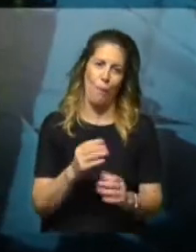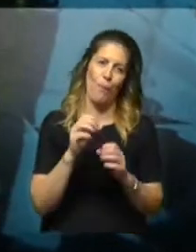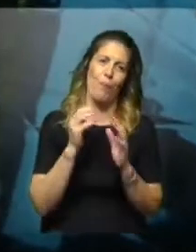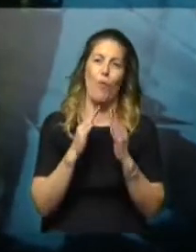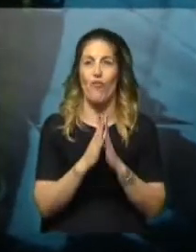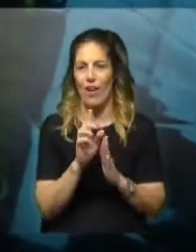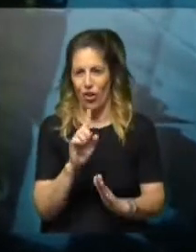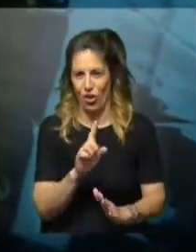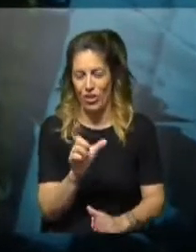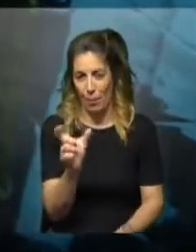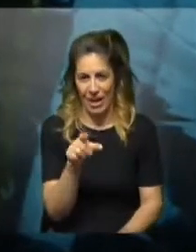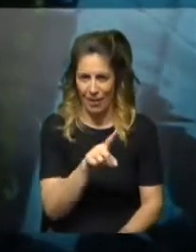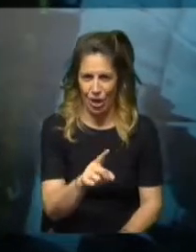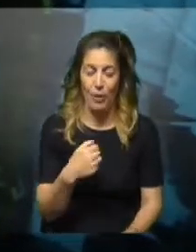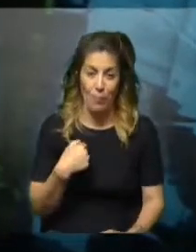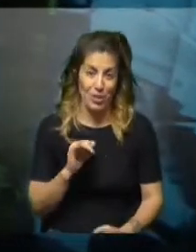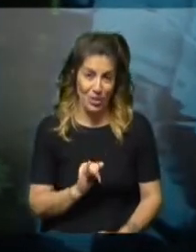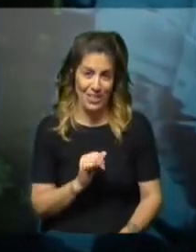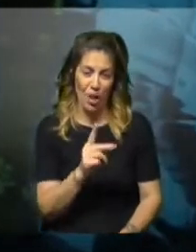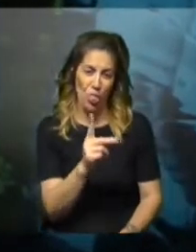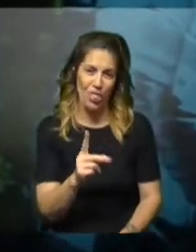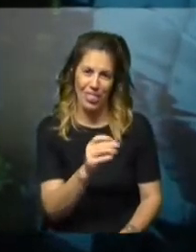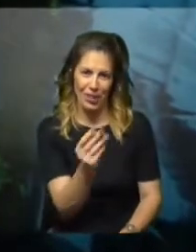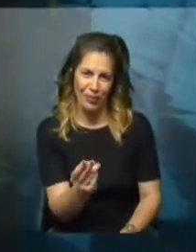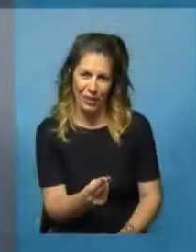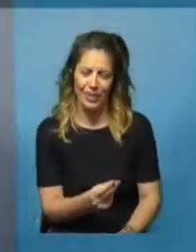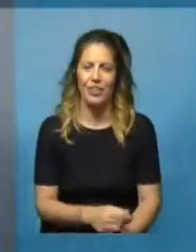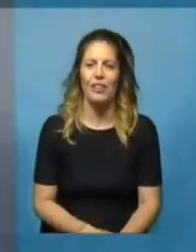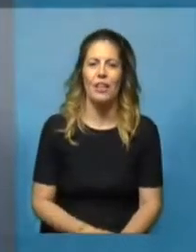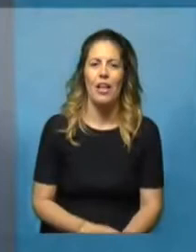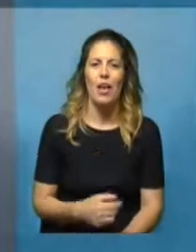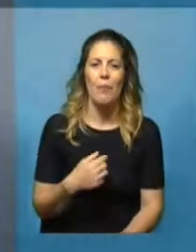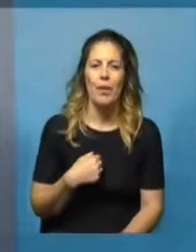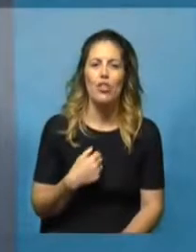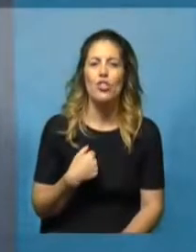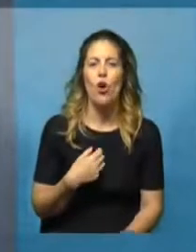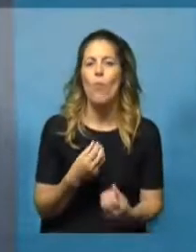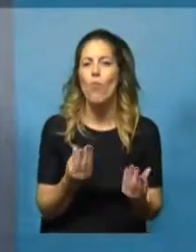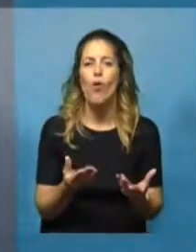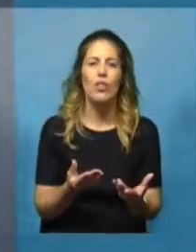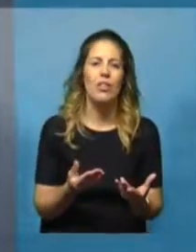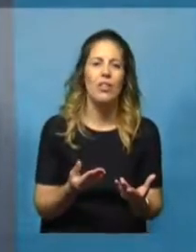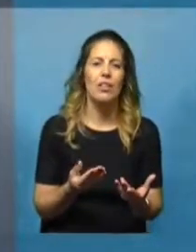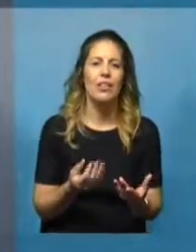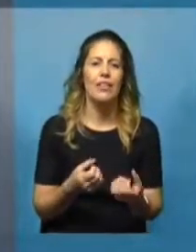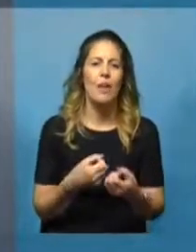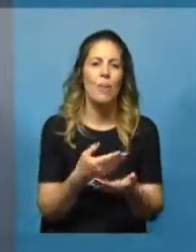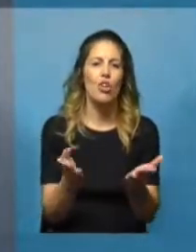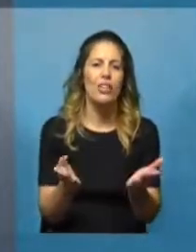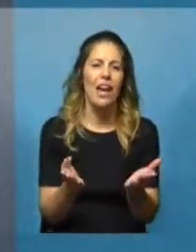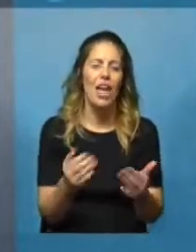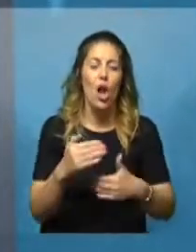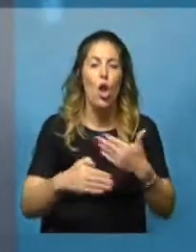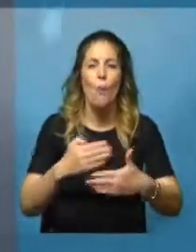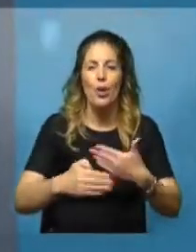Sí o sea es que yo soy muy muy este partidaria de dar a conocer los procesos